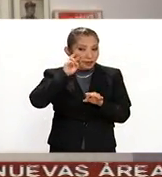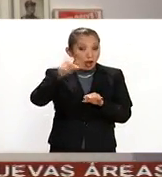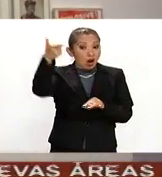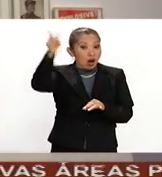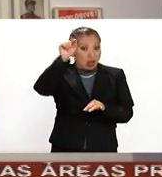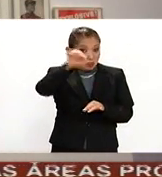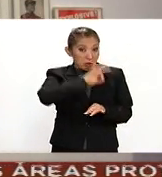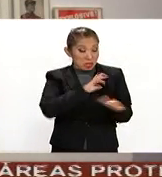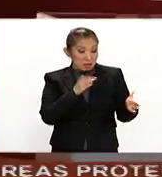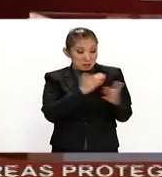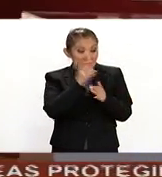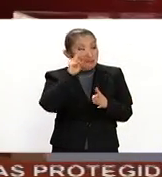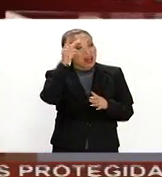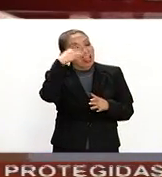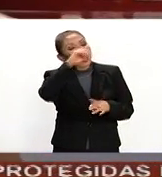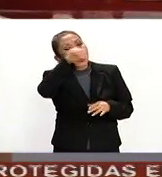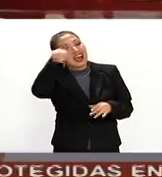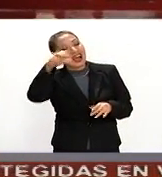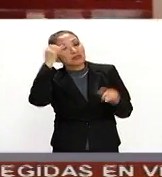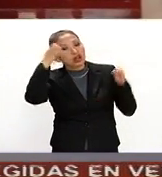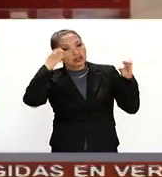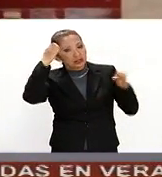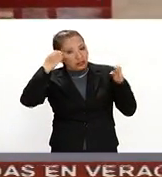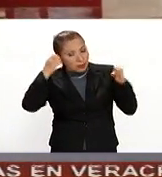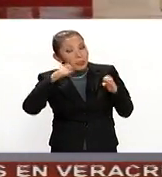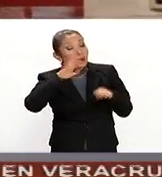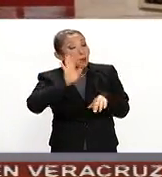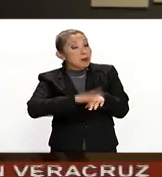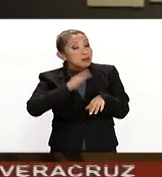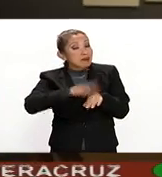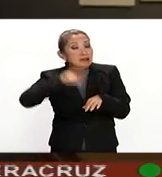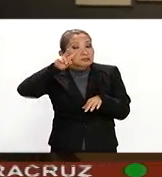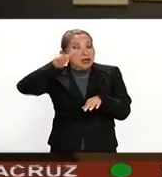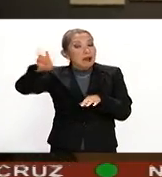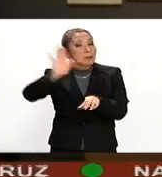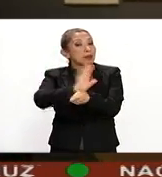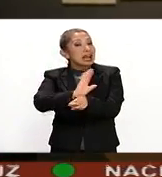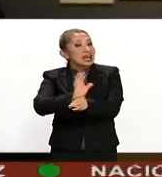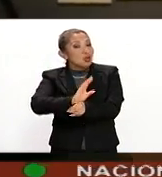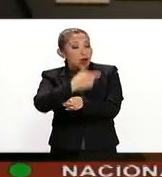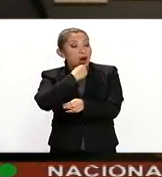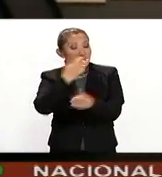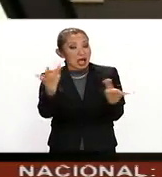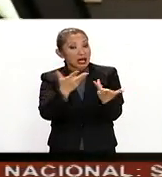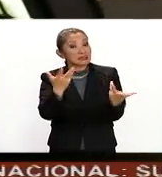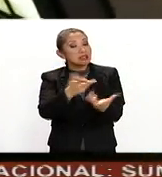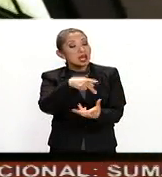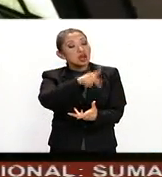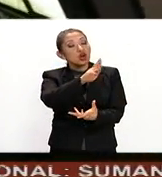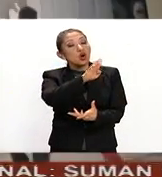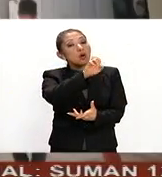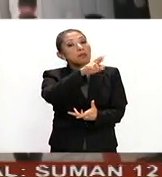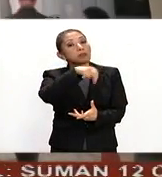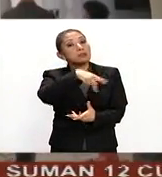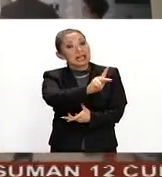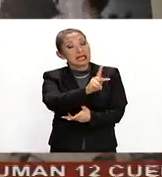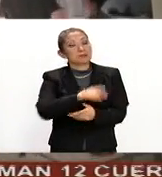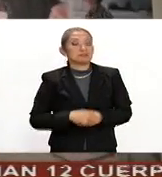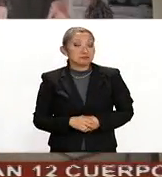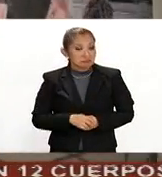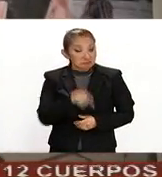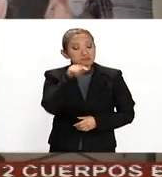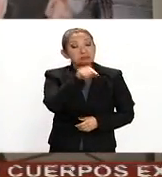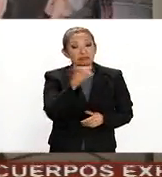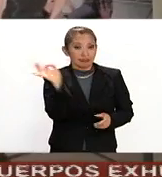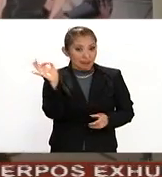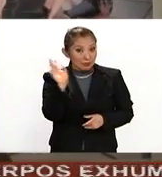ojalá que tenga la oportunidad de recorrer esta exposición, pero sobre todo ver las películas o alguna de las películas del gran Stanley Kubrick, que